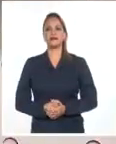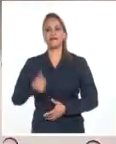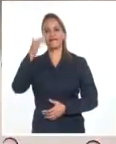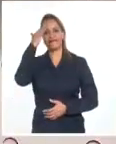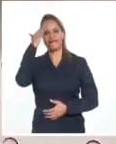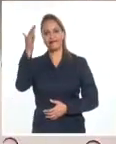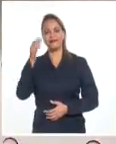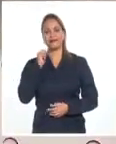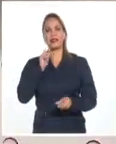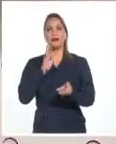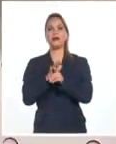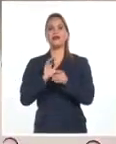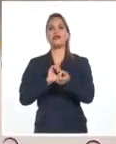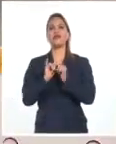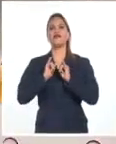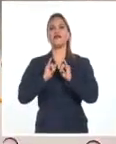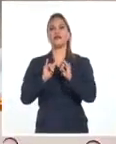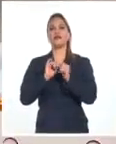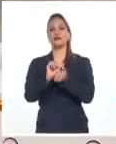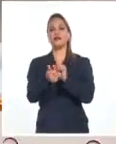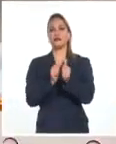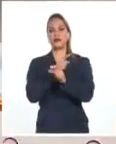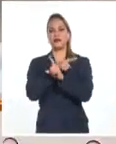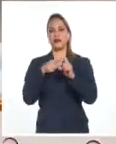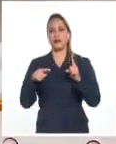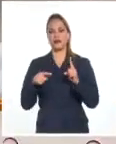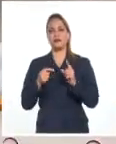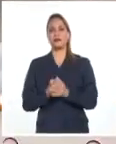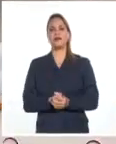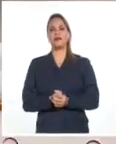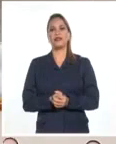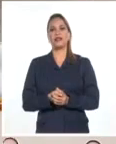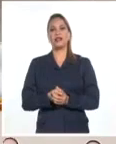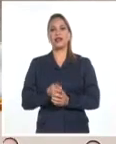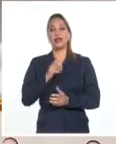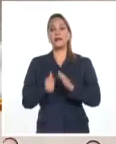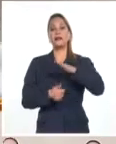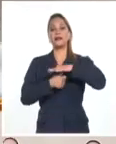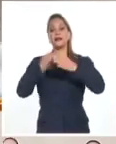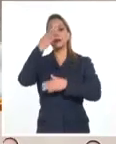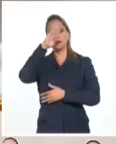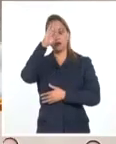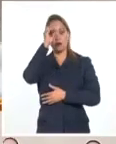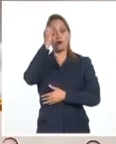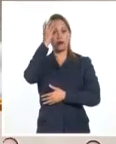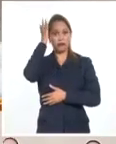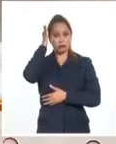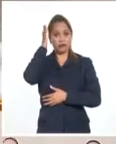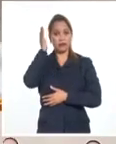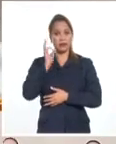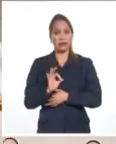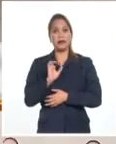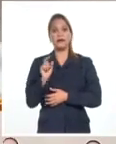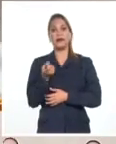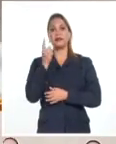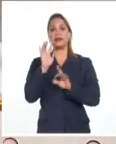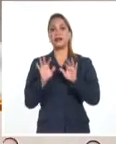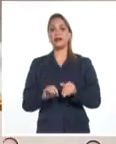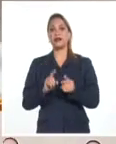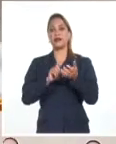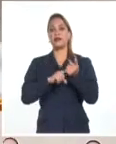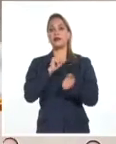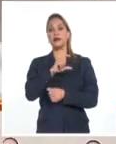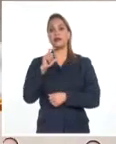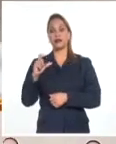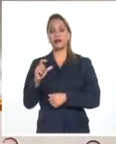Saludos, ya comienza la información deportiva al mediodía. Miguel Díaz-Canel Bermúdez, primer secretario del Comité Central del Partido Comunista de Cuba